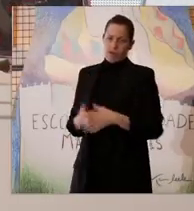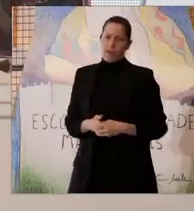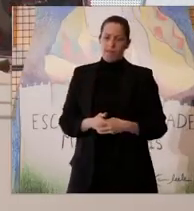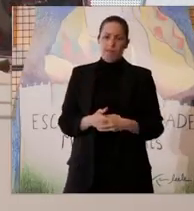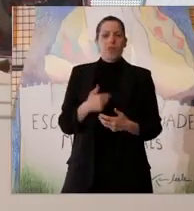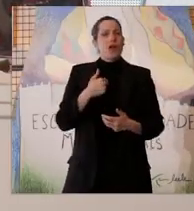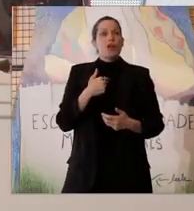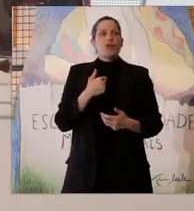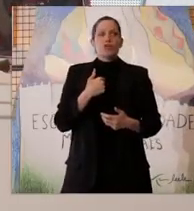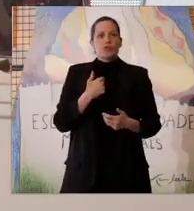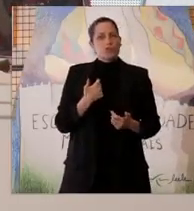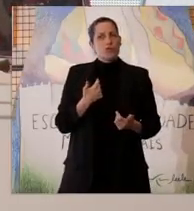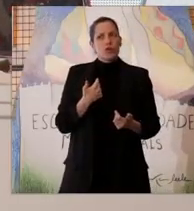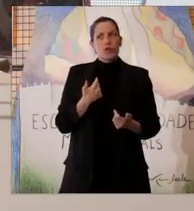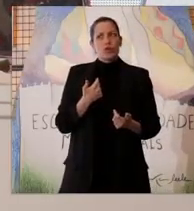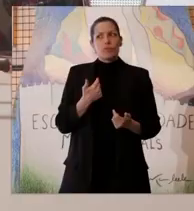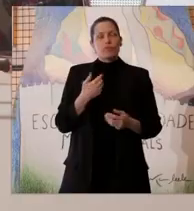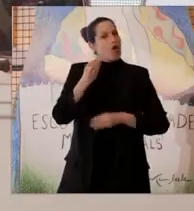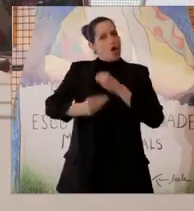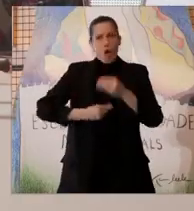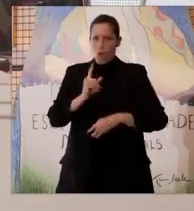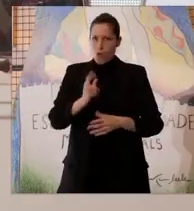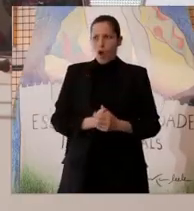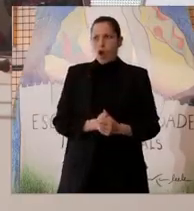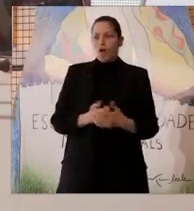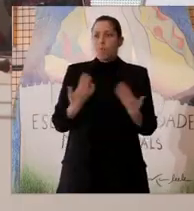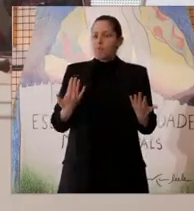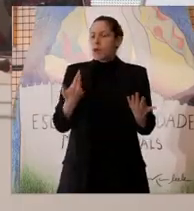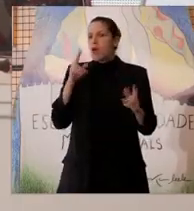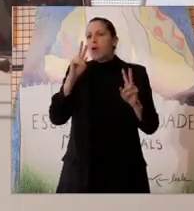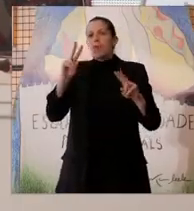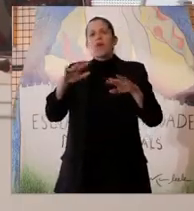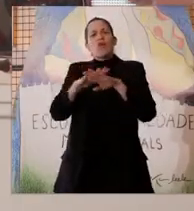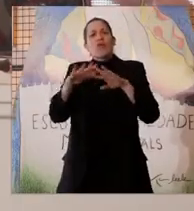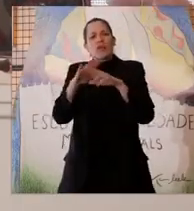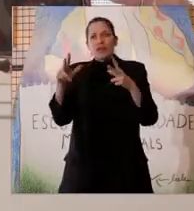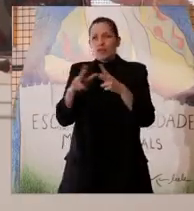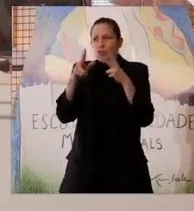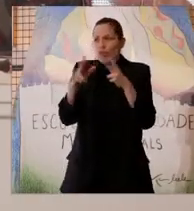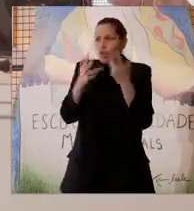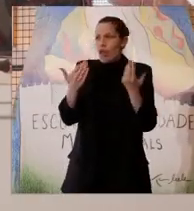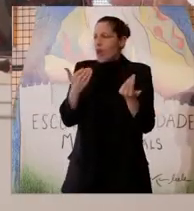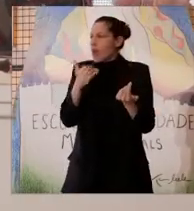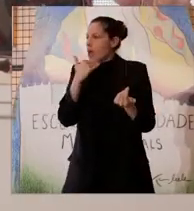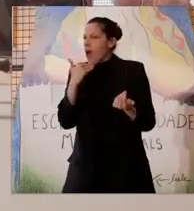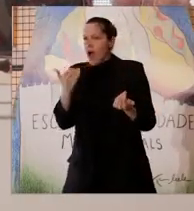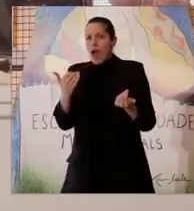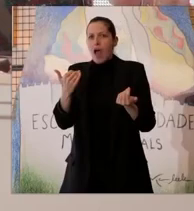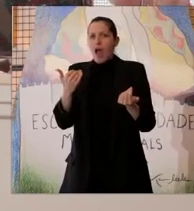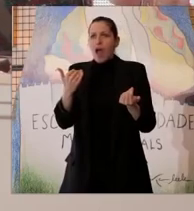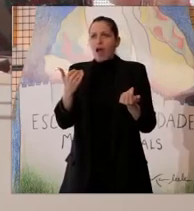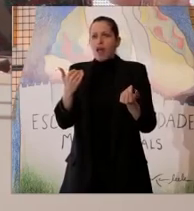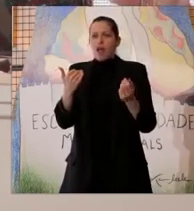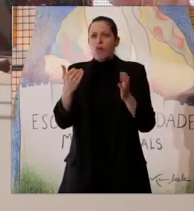yo no lo hago mucho pero es verdad que en redes sociales cuando algo es muy flagrante sí que o haces pantallazo y